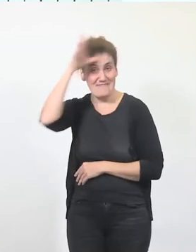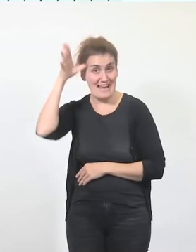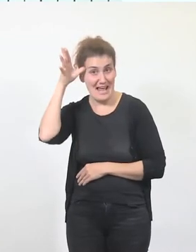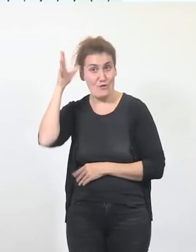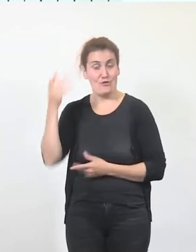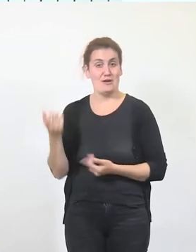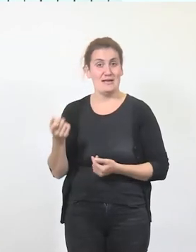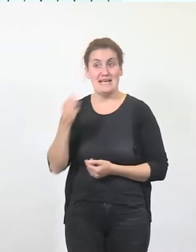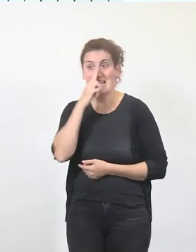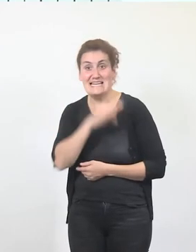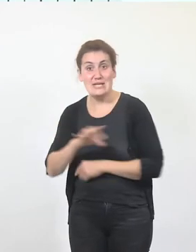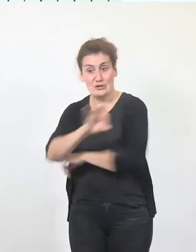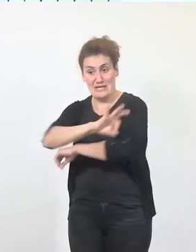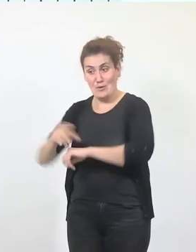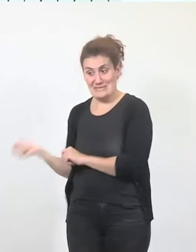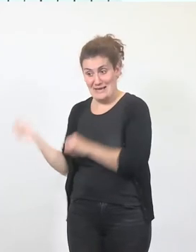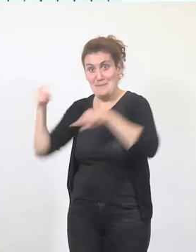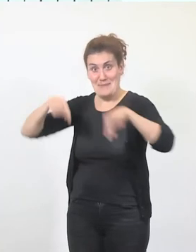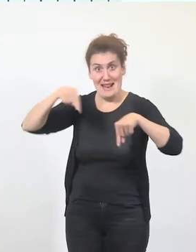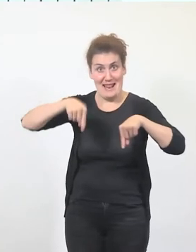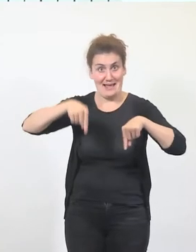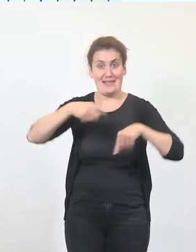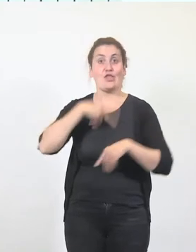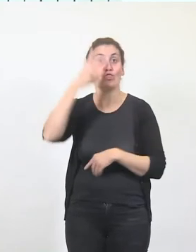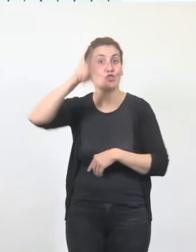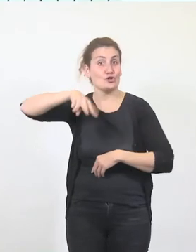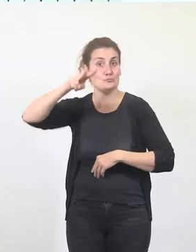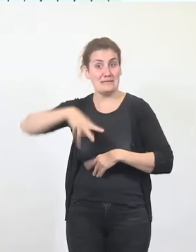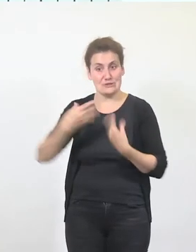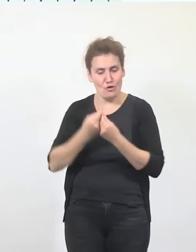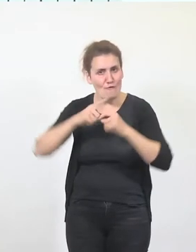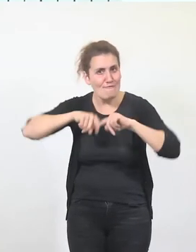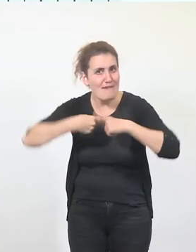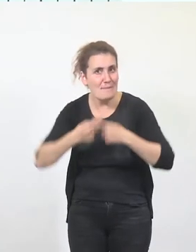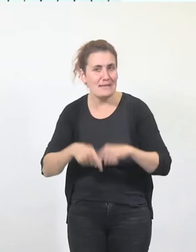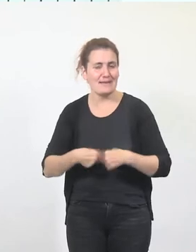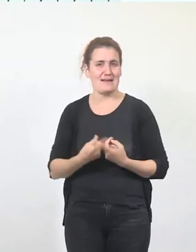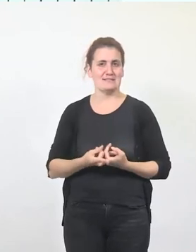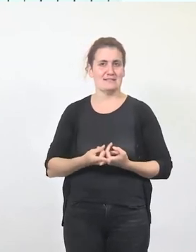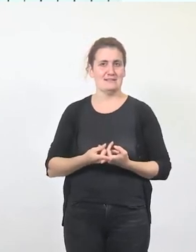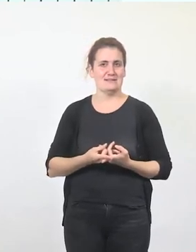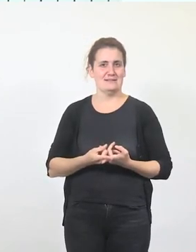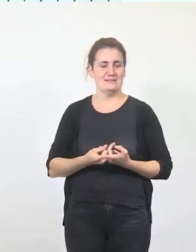verano. Los niños saharauis vienen aquí, pasan 2 meses en verano con las familias.